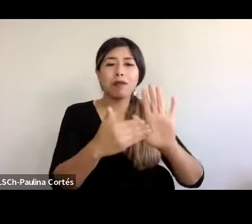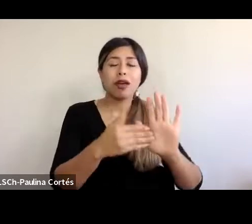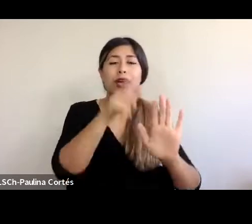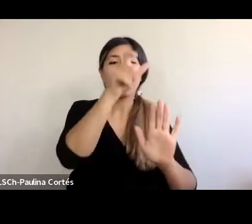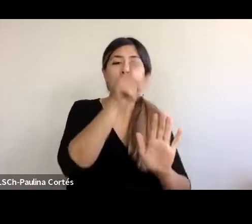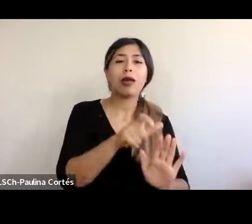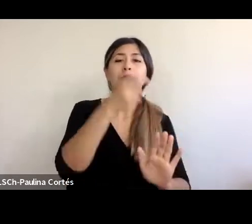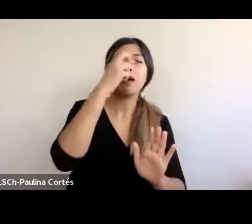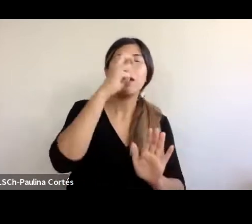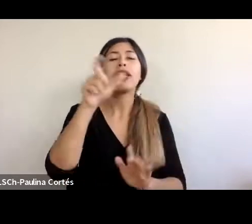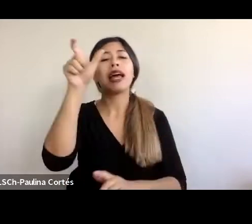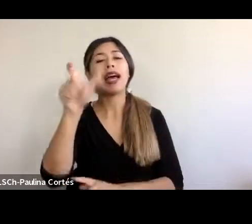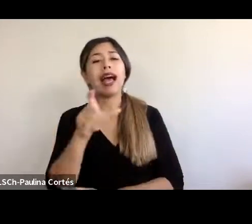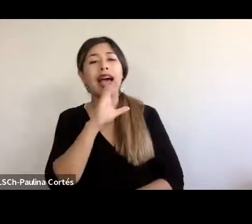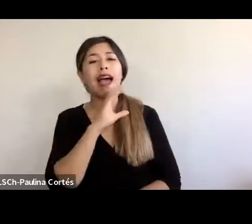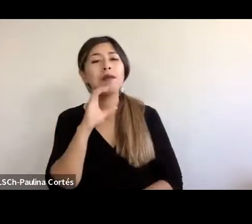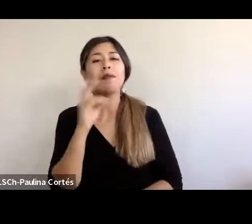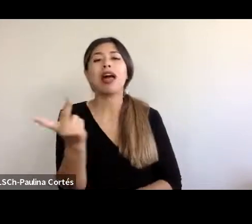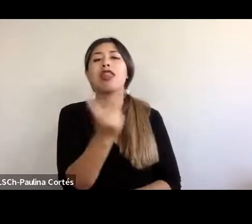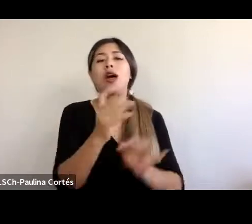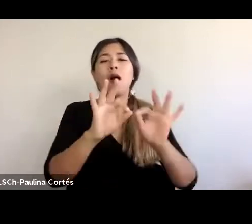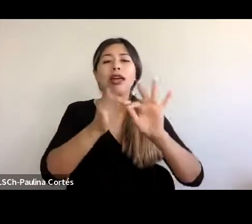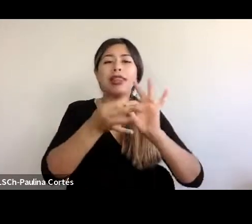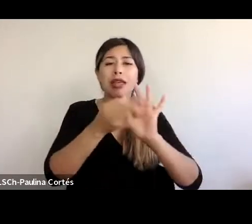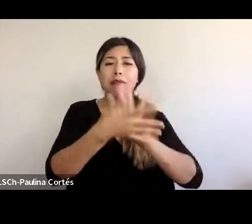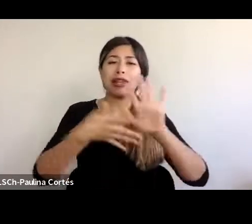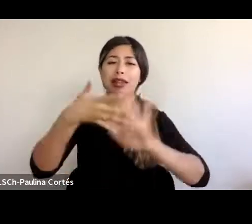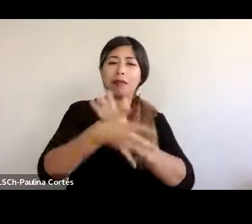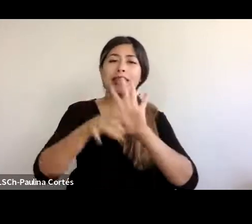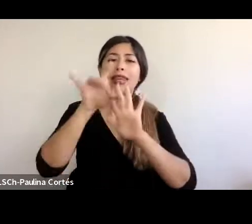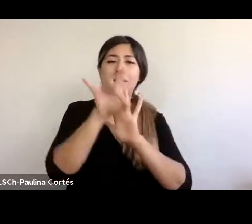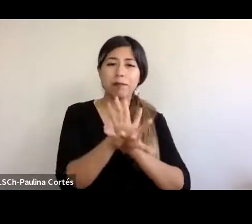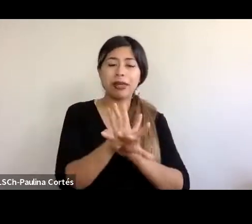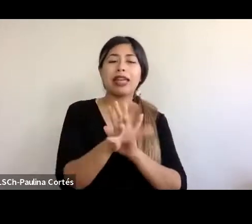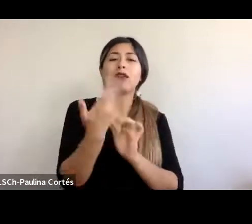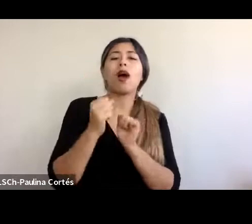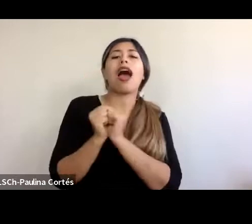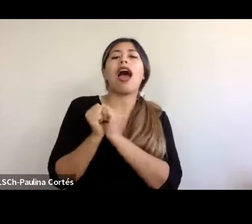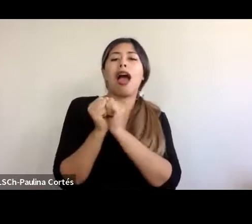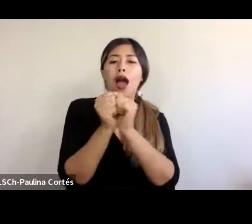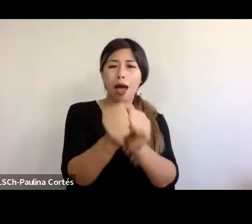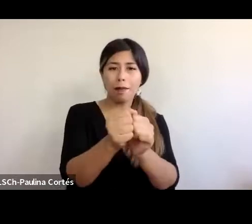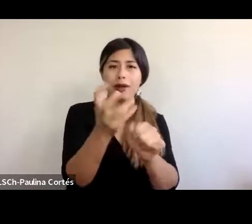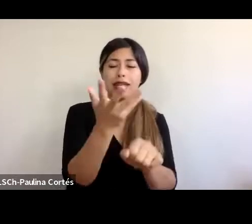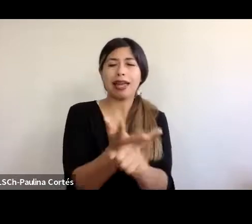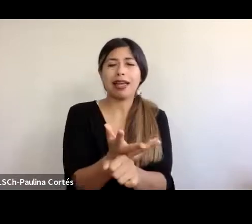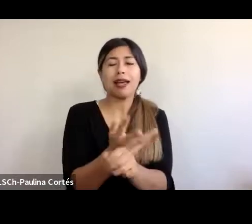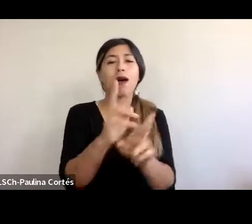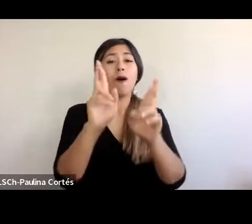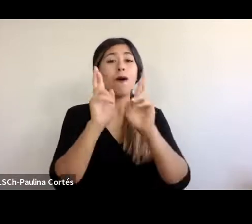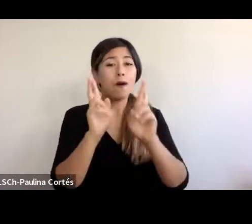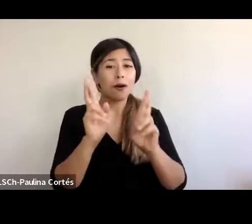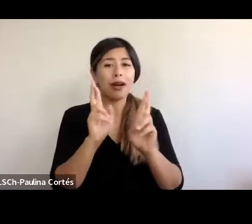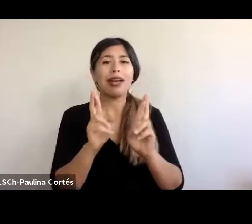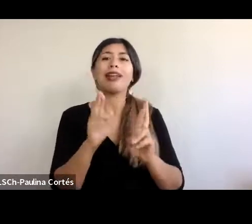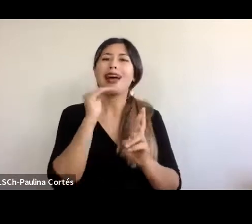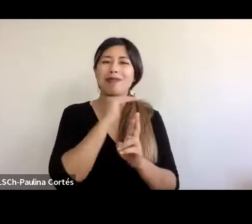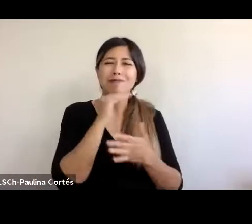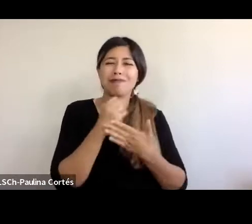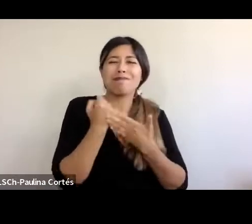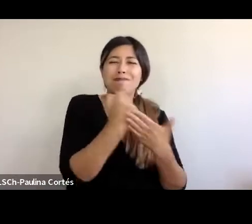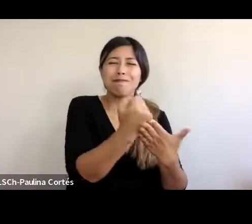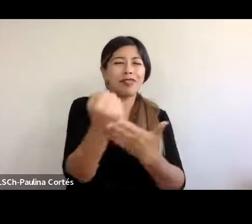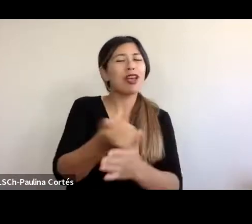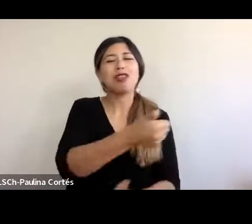Camila, ellas son intérpretes en lenguas de señas chilena, nos van a estar acompañando. Esperamos que sea útil para toda la